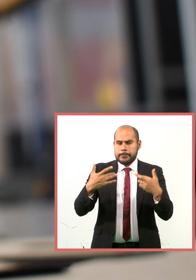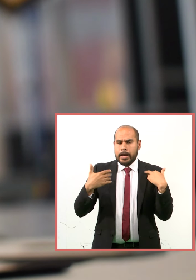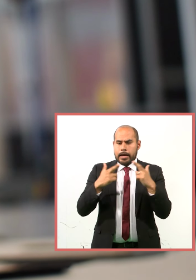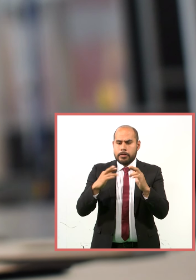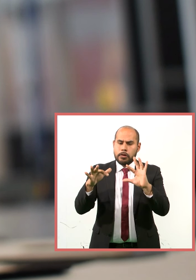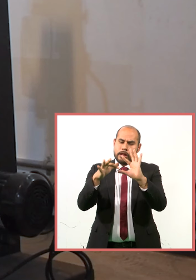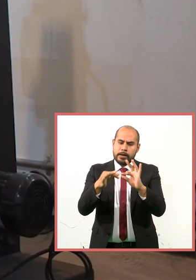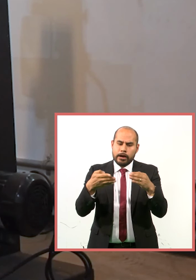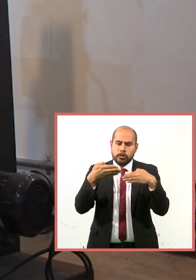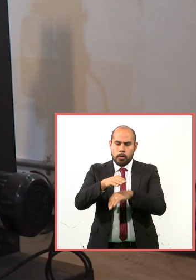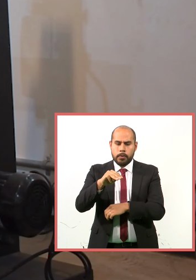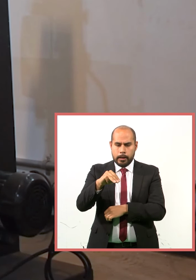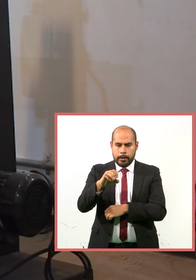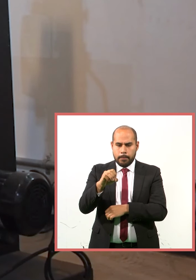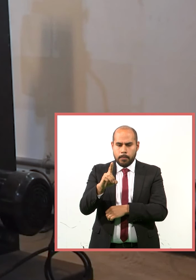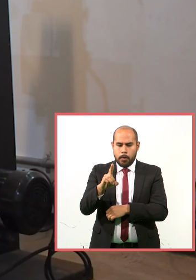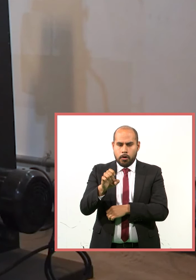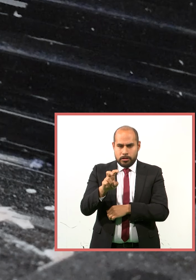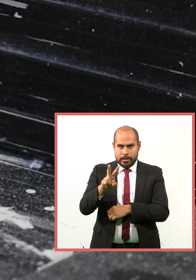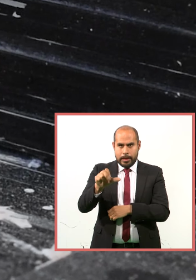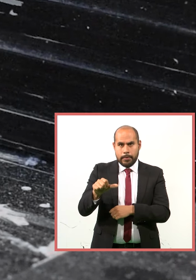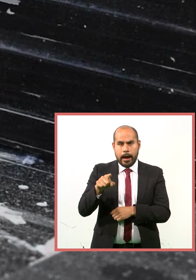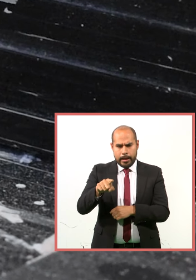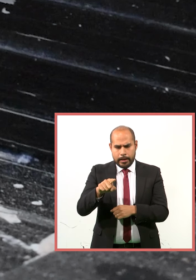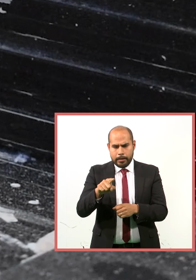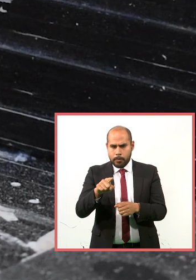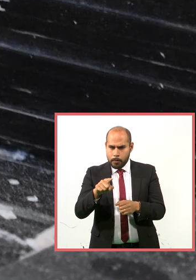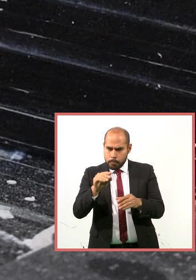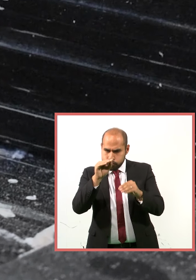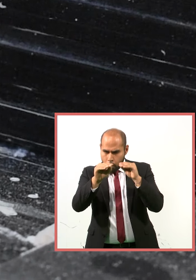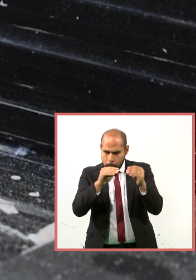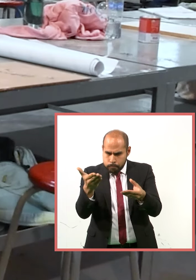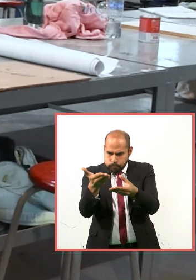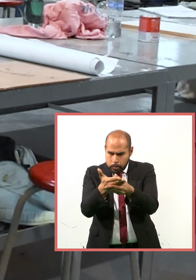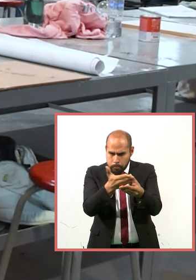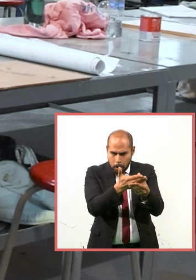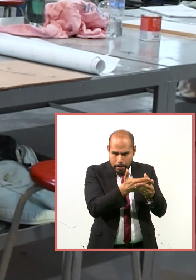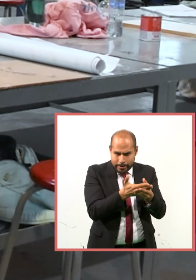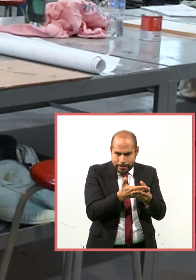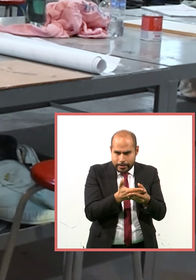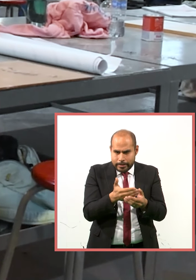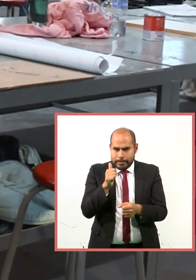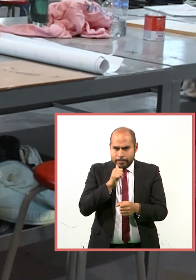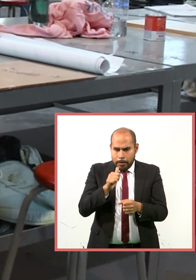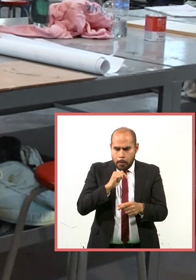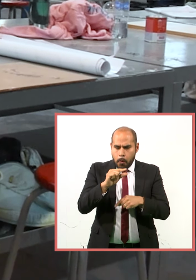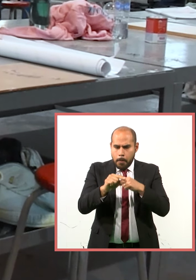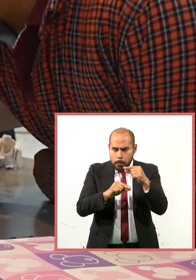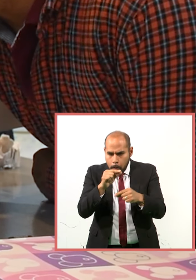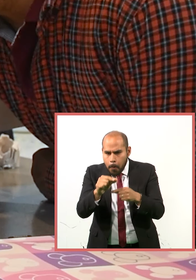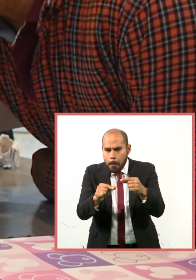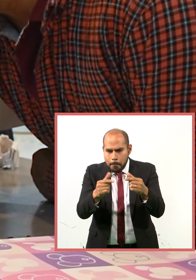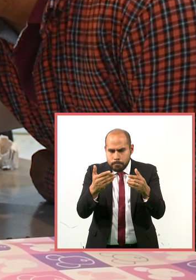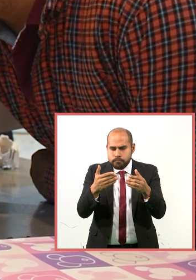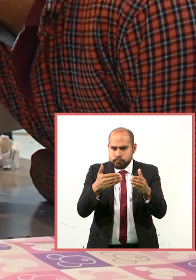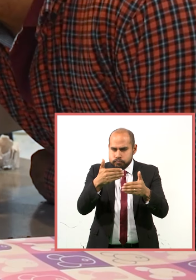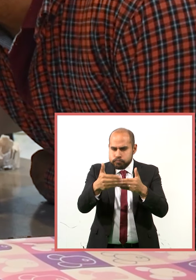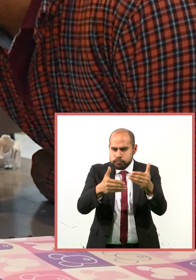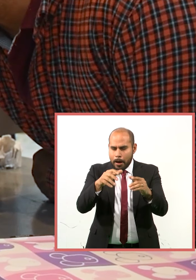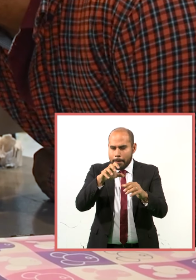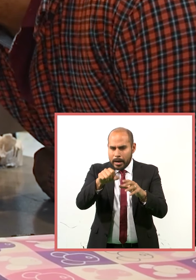los maestros nos explicaron sobre Modeva, el cual es un portafolio en el cual nosotros estuvimos insertando y añadiendo